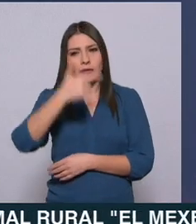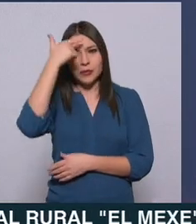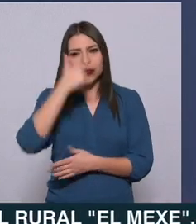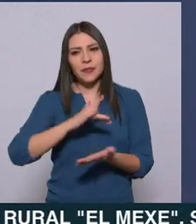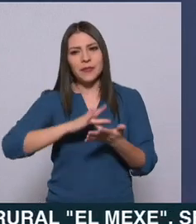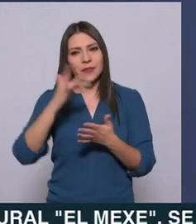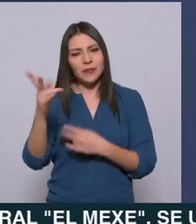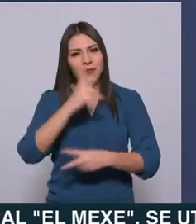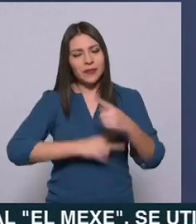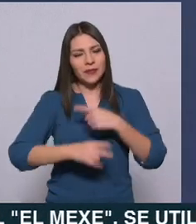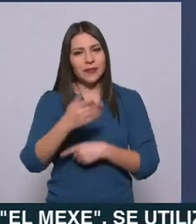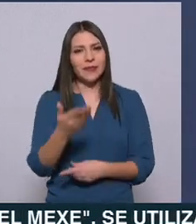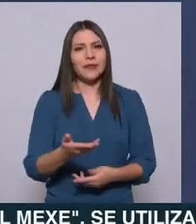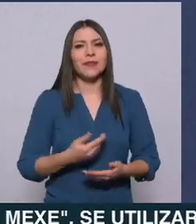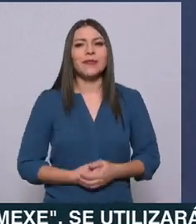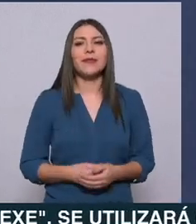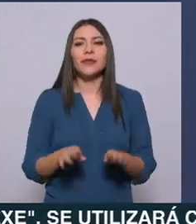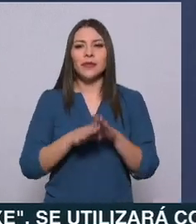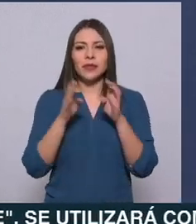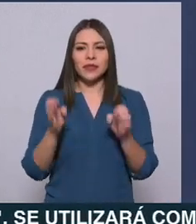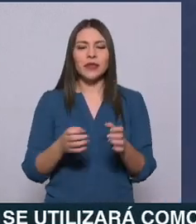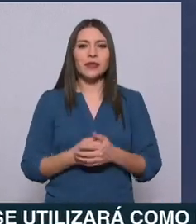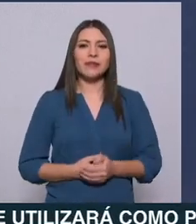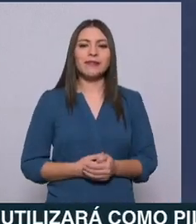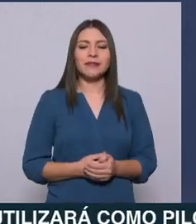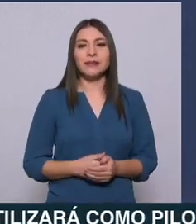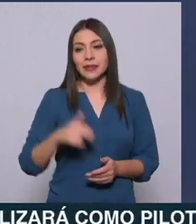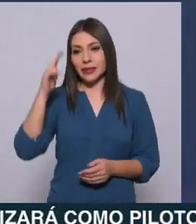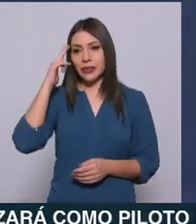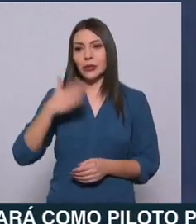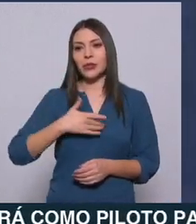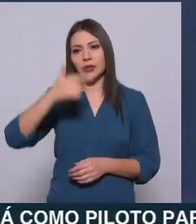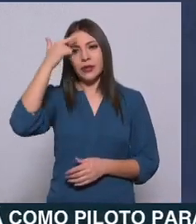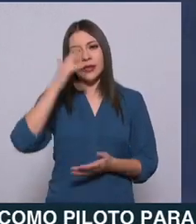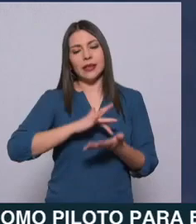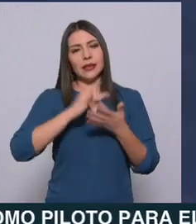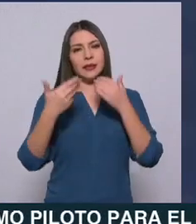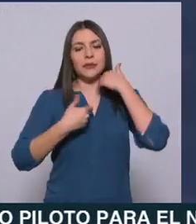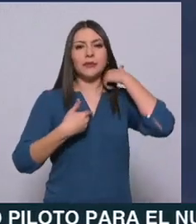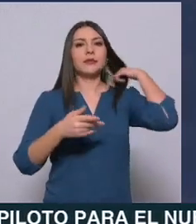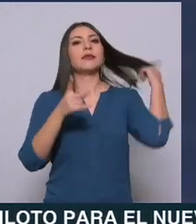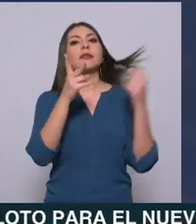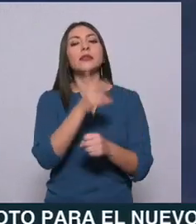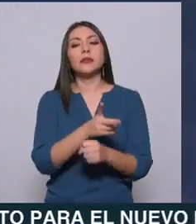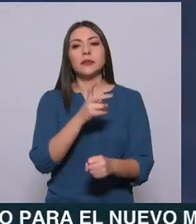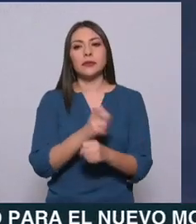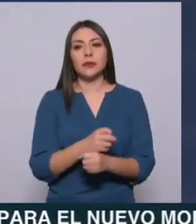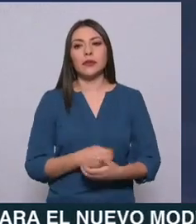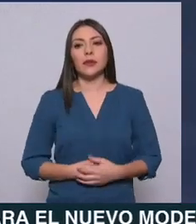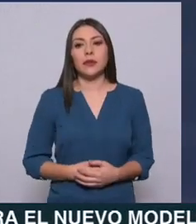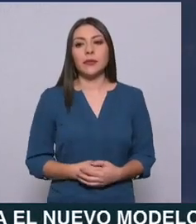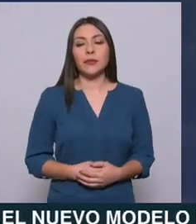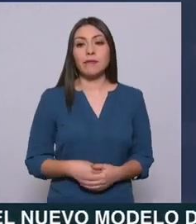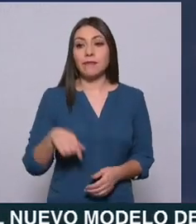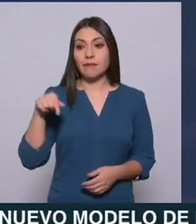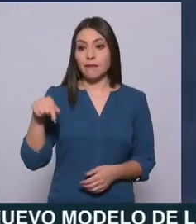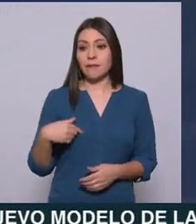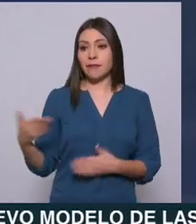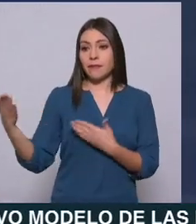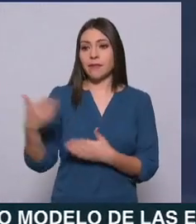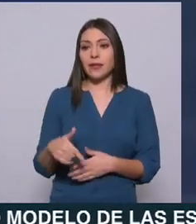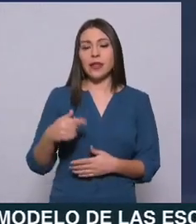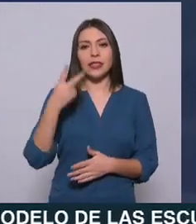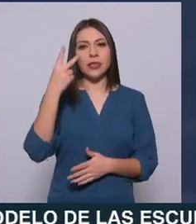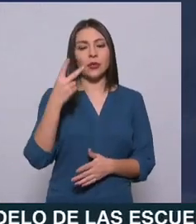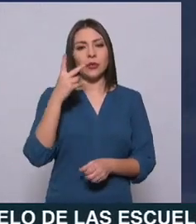acompañarnos. Hola, ¿Cómo Juan. está usted? Muy buenas noches, muchas gracias por la invitación. Bienvenida. Esta es la segunda vez que venimos a este